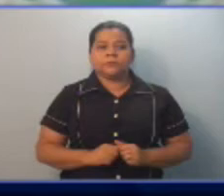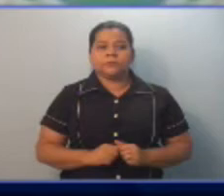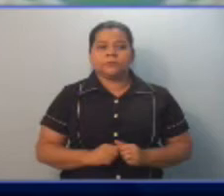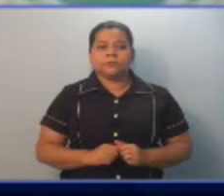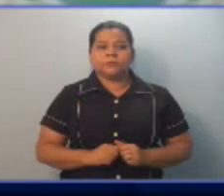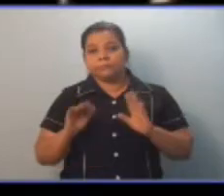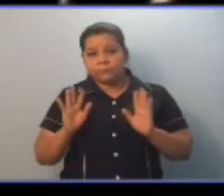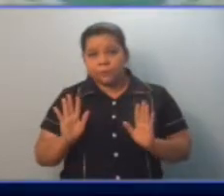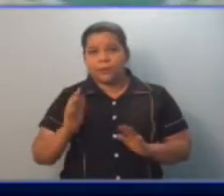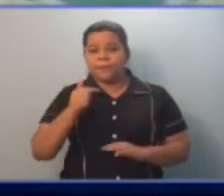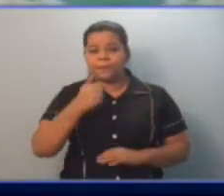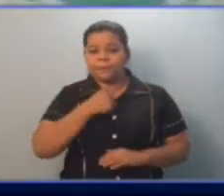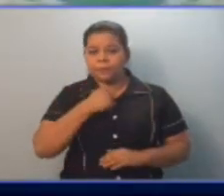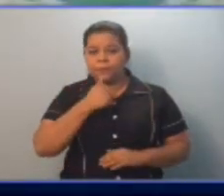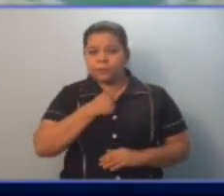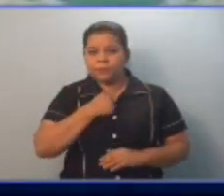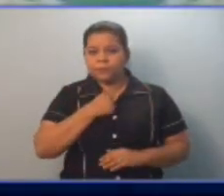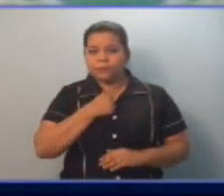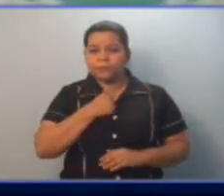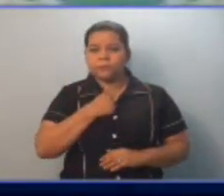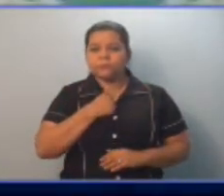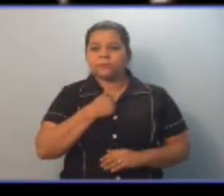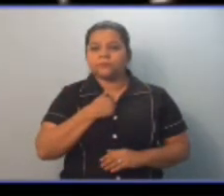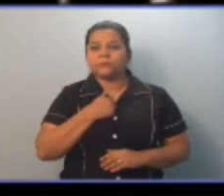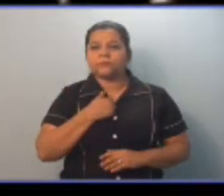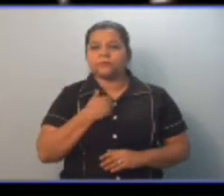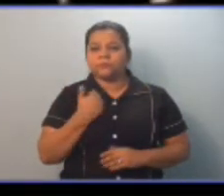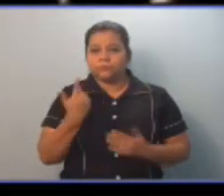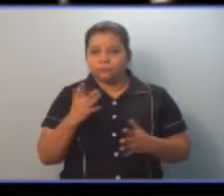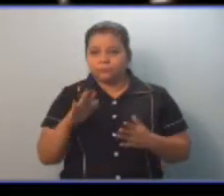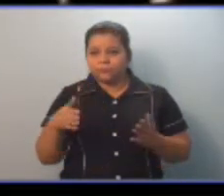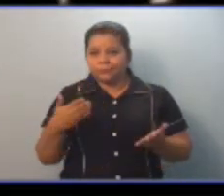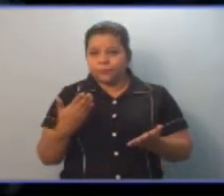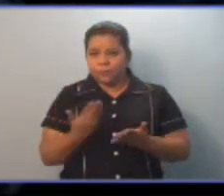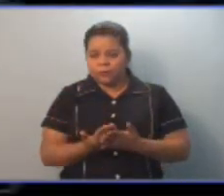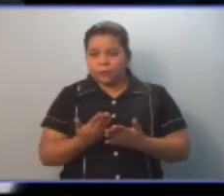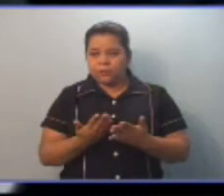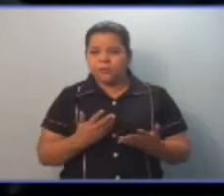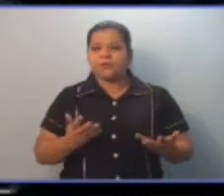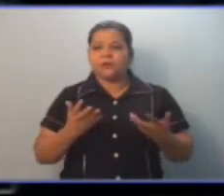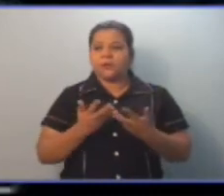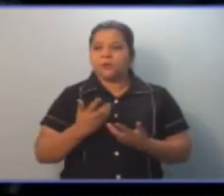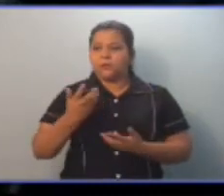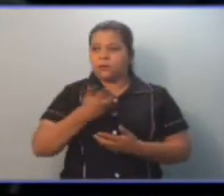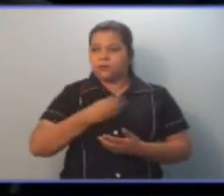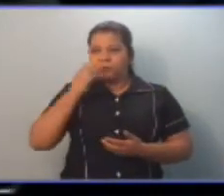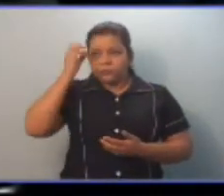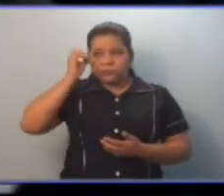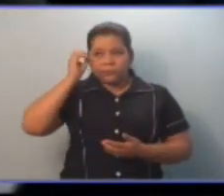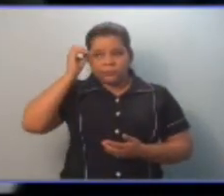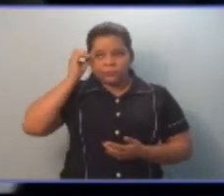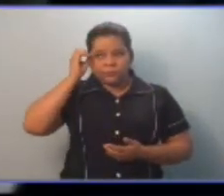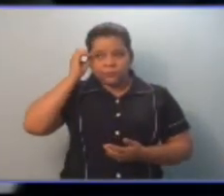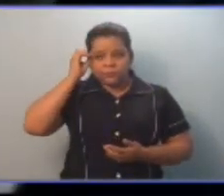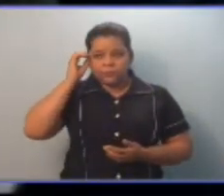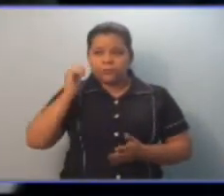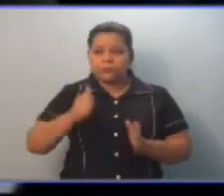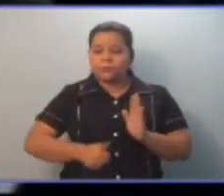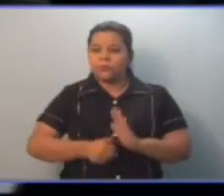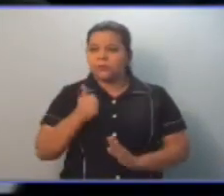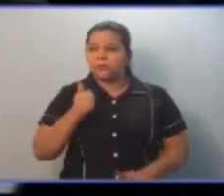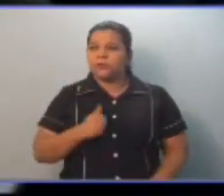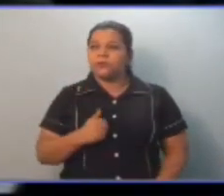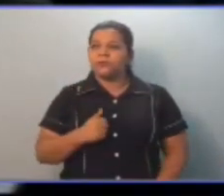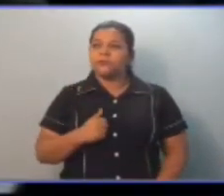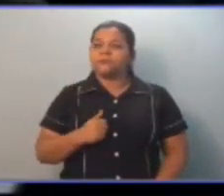Bueno, me tocaría en el orden a mí hacer una pregunta, licenciado Avilés. Luego